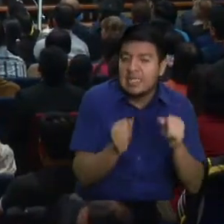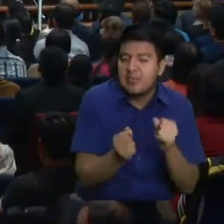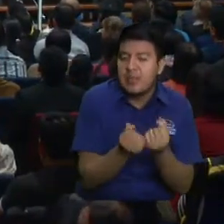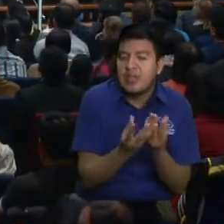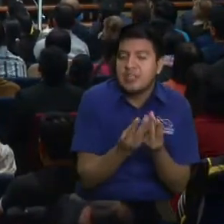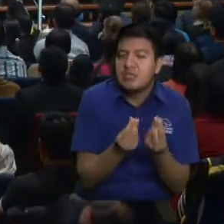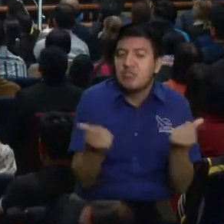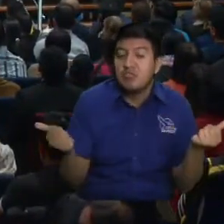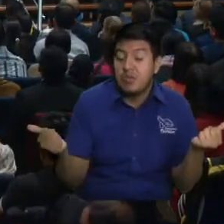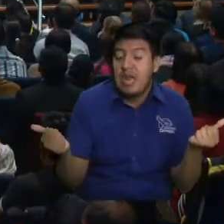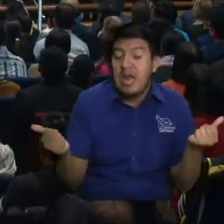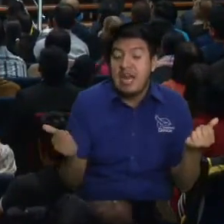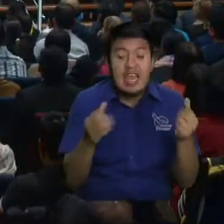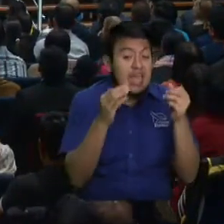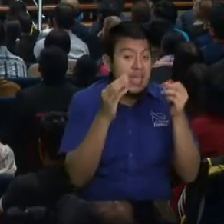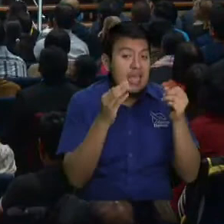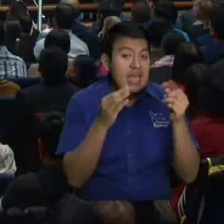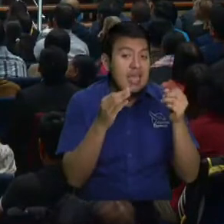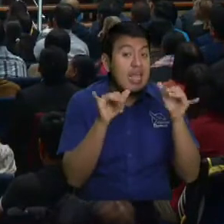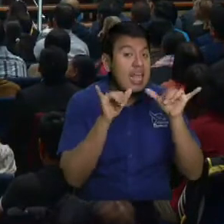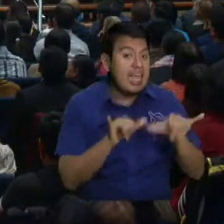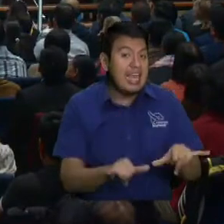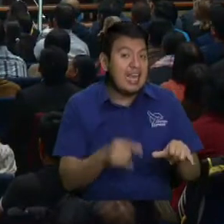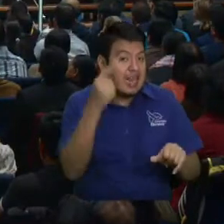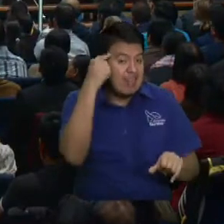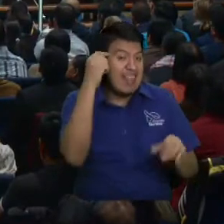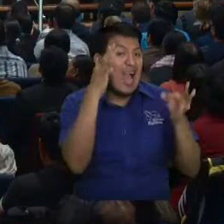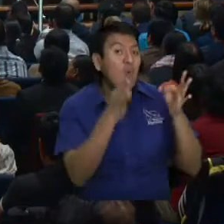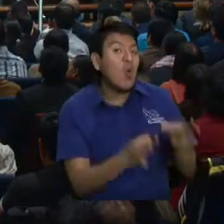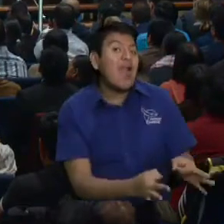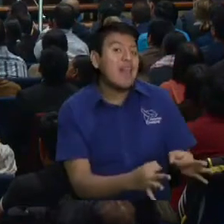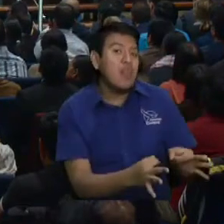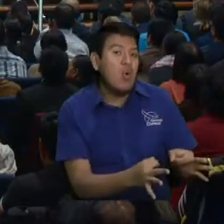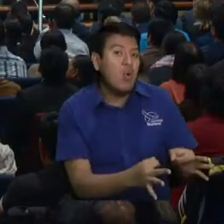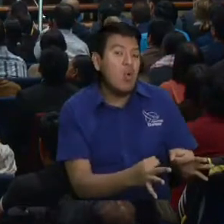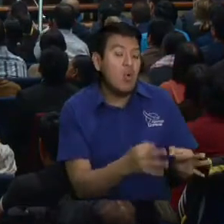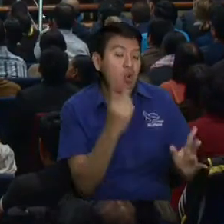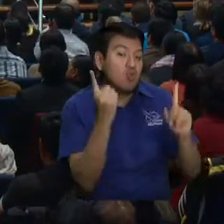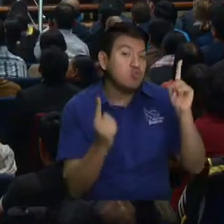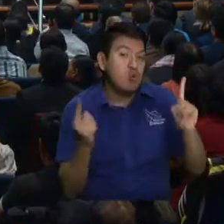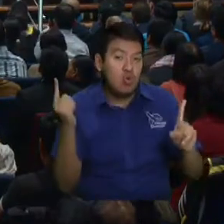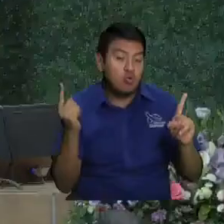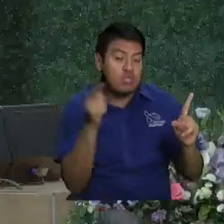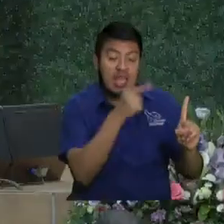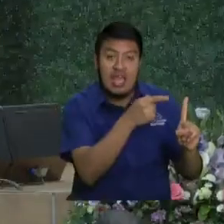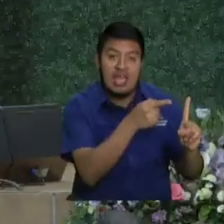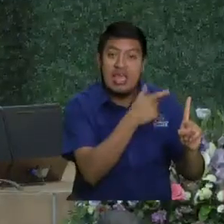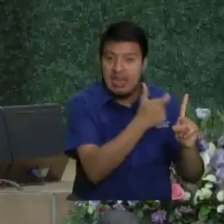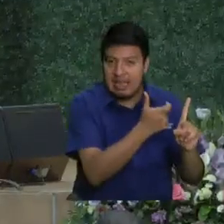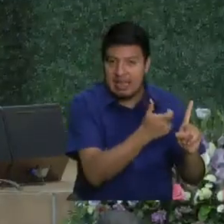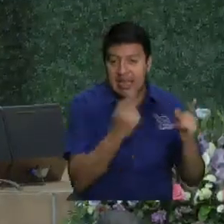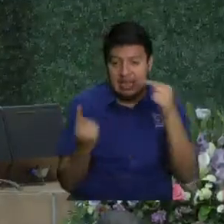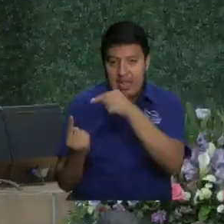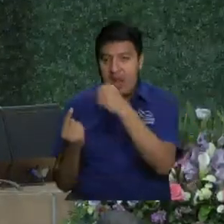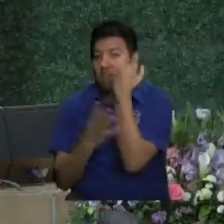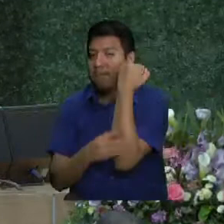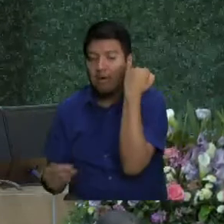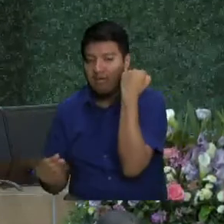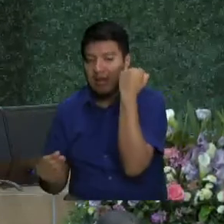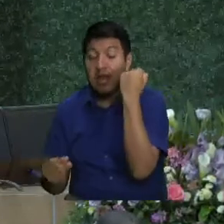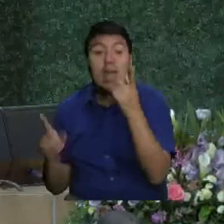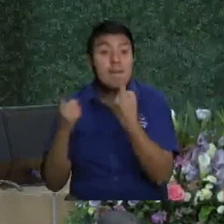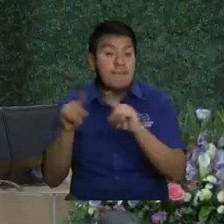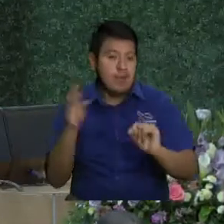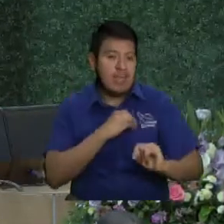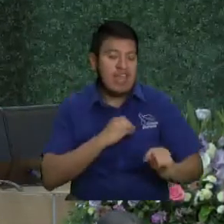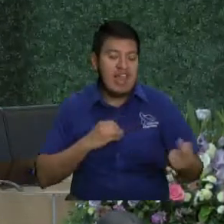de poner de acuerdo. Mira, ¿cómo vamos a vivir? Porque definitivamente yo los platos no los voy a lavar porque mírame mis uñas, de